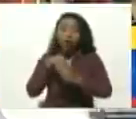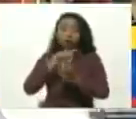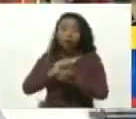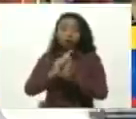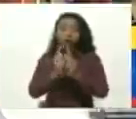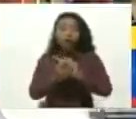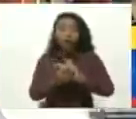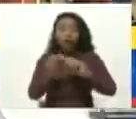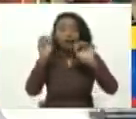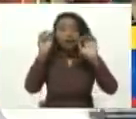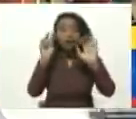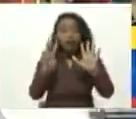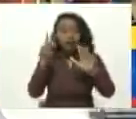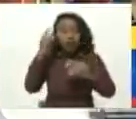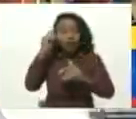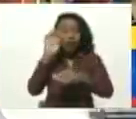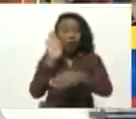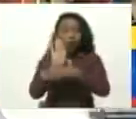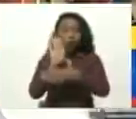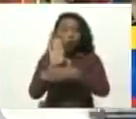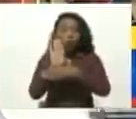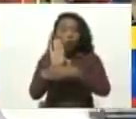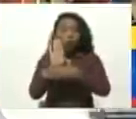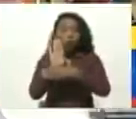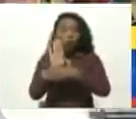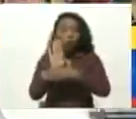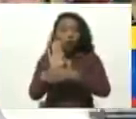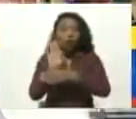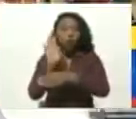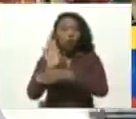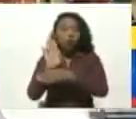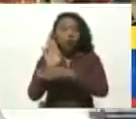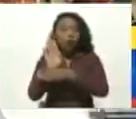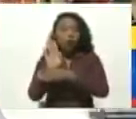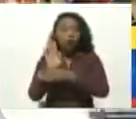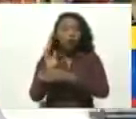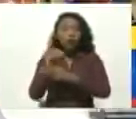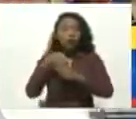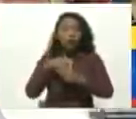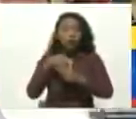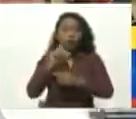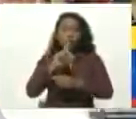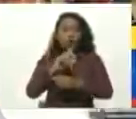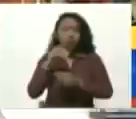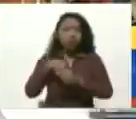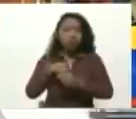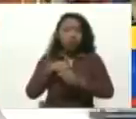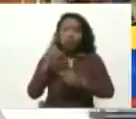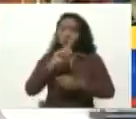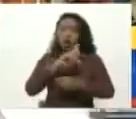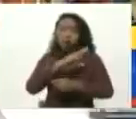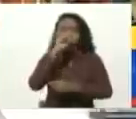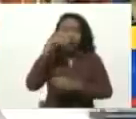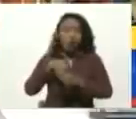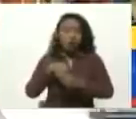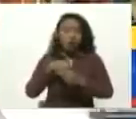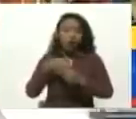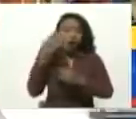en 7 días de cuidados. De cuidados y restricciones, no cuarentena, no, ya no es cuarentena como